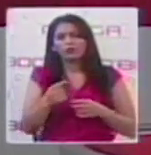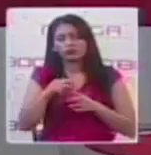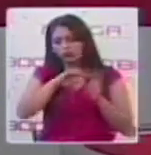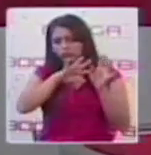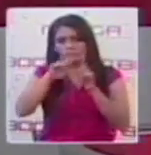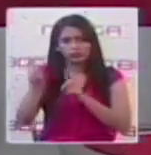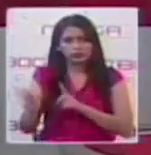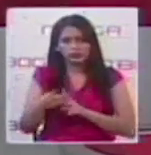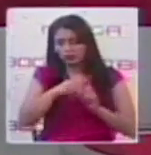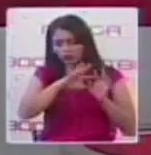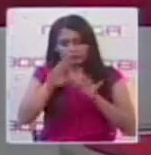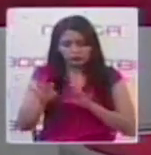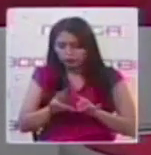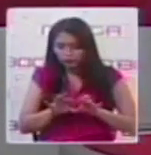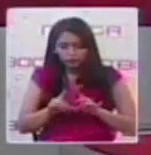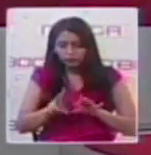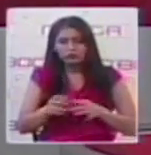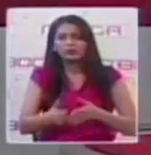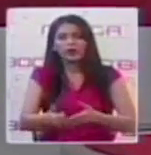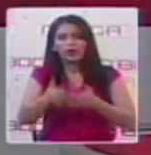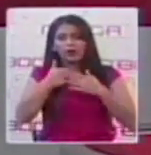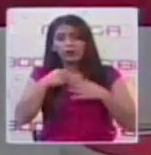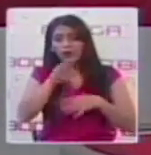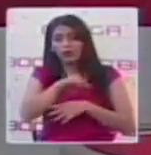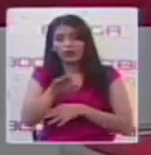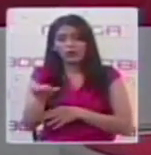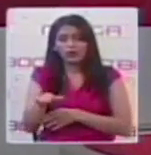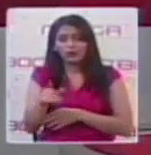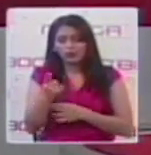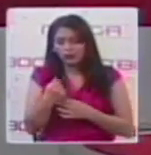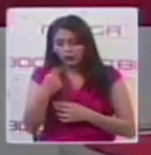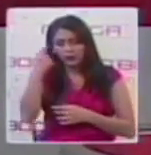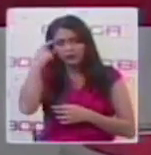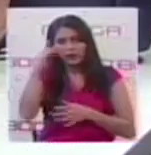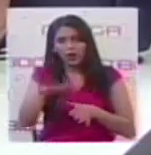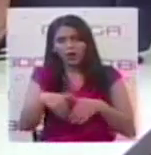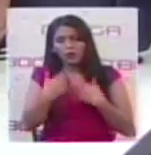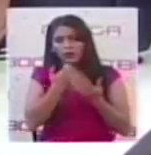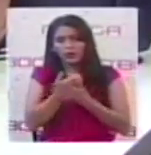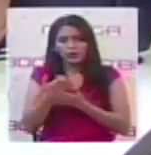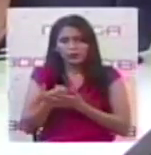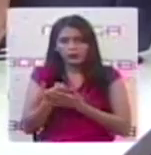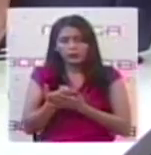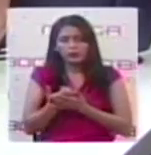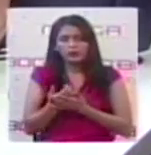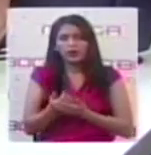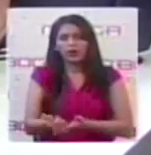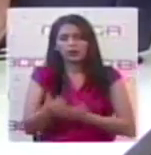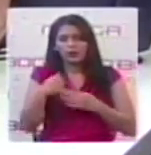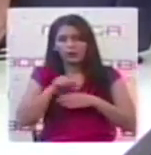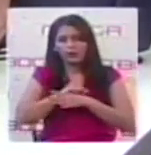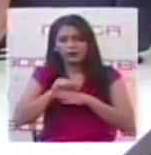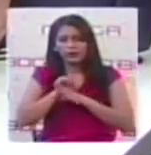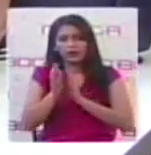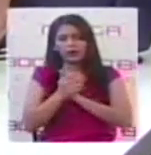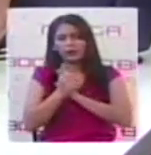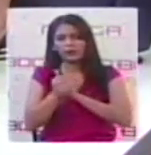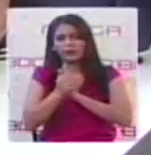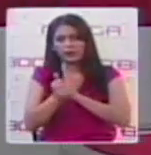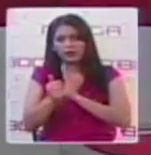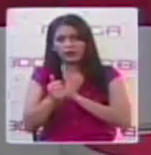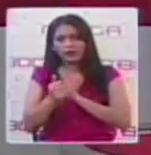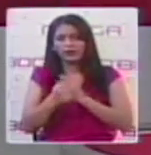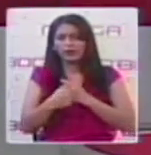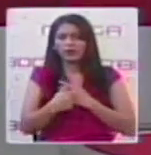permite a los estudiantes desarrollar pues un criterio económico y estas prácticas de las habilidades de la toma de